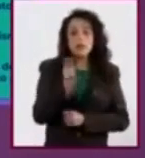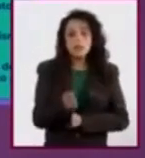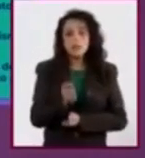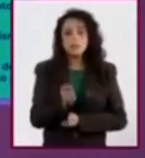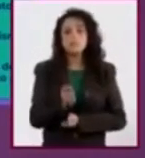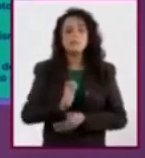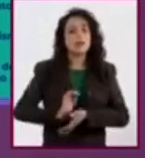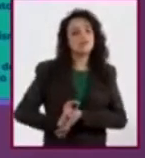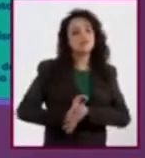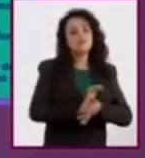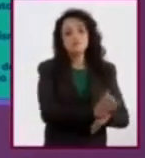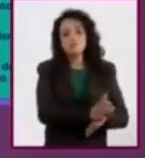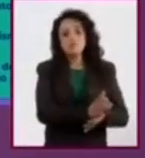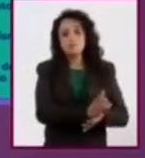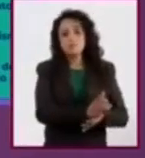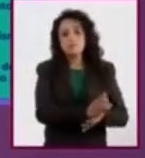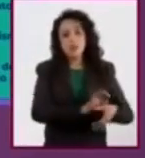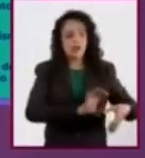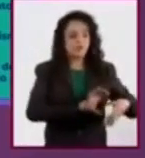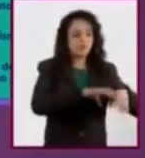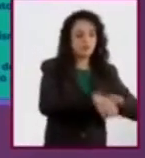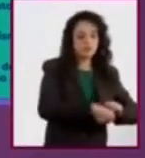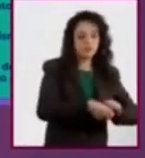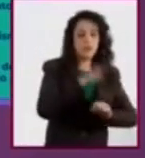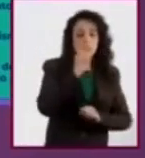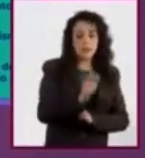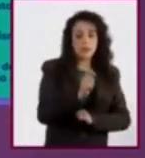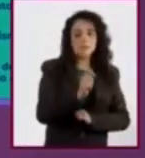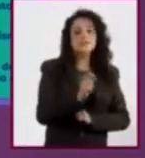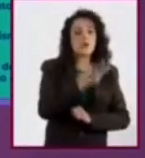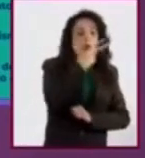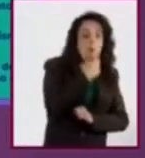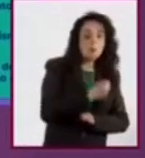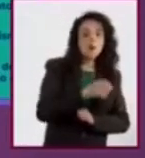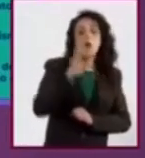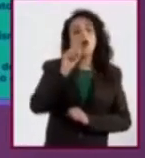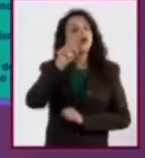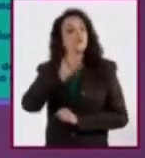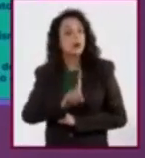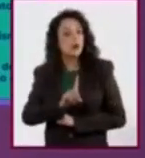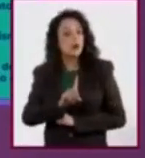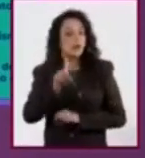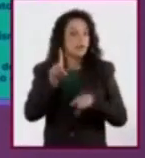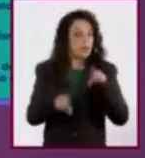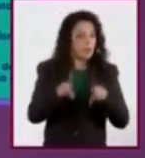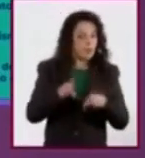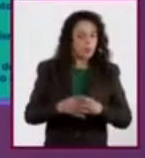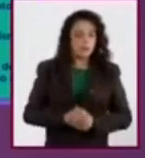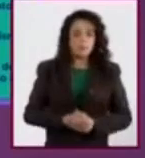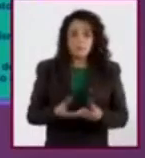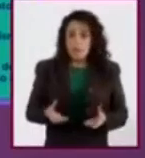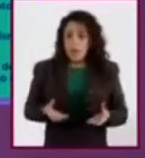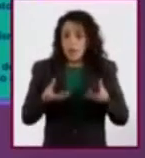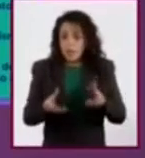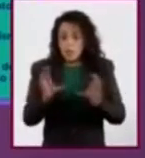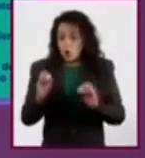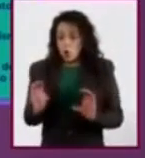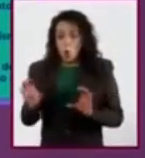que discriminen o denigren a las personas del sexo opuesto. En el espacio público, la calle o